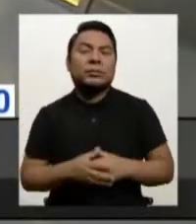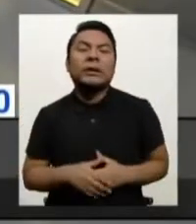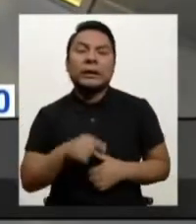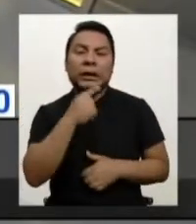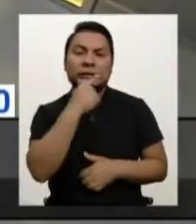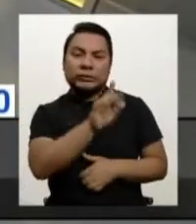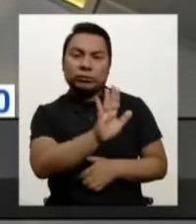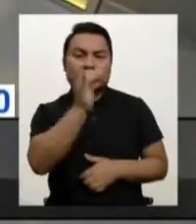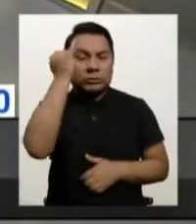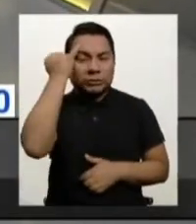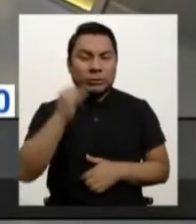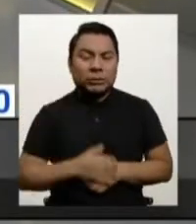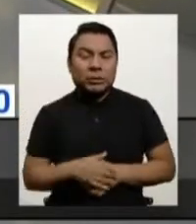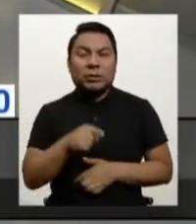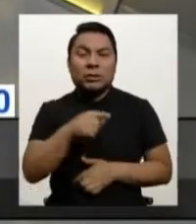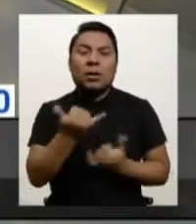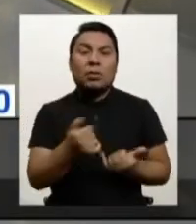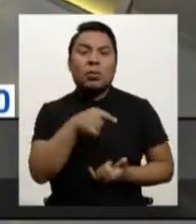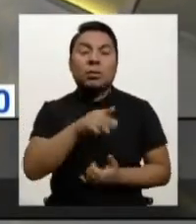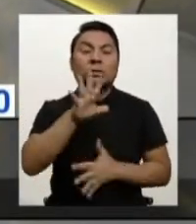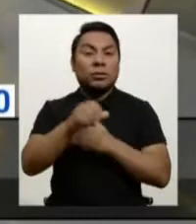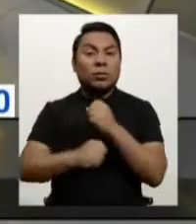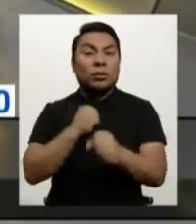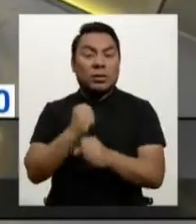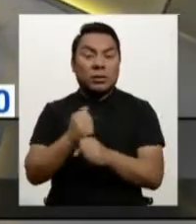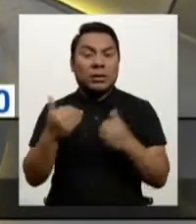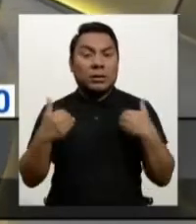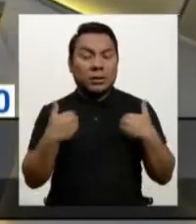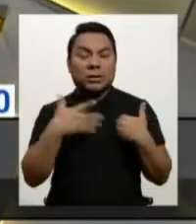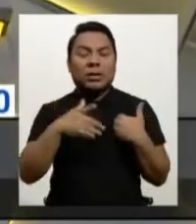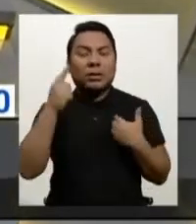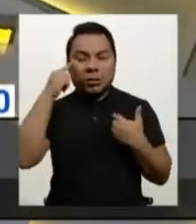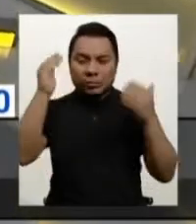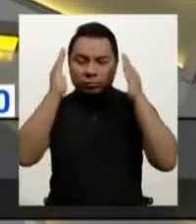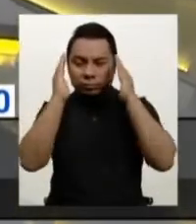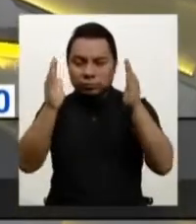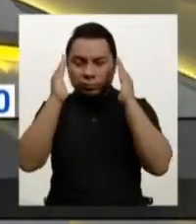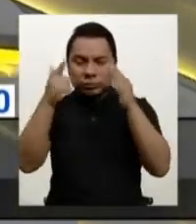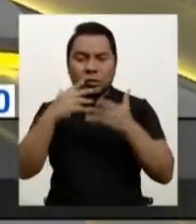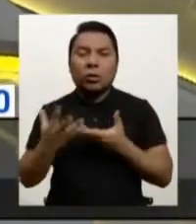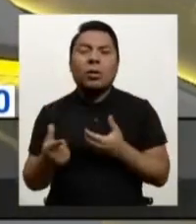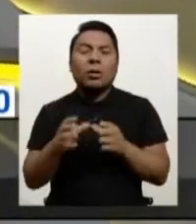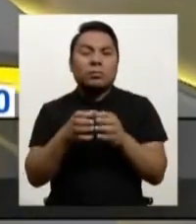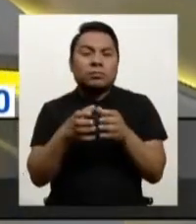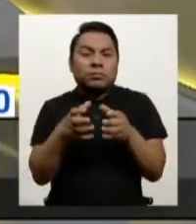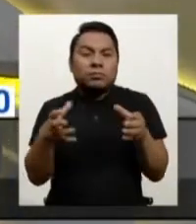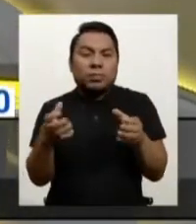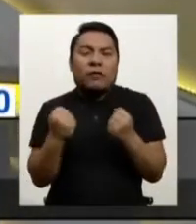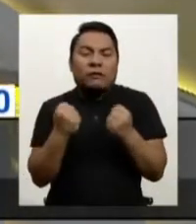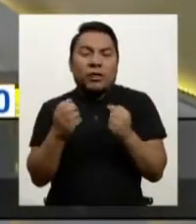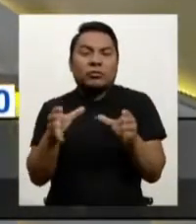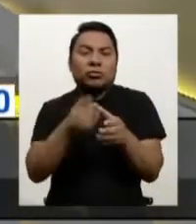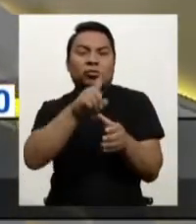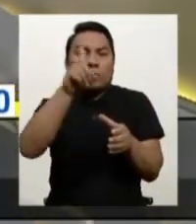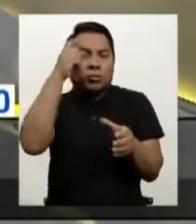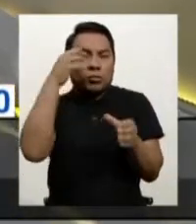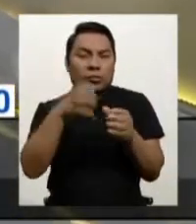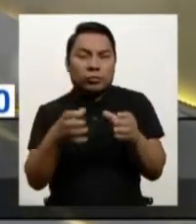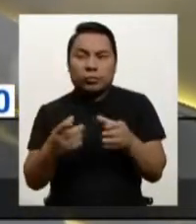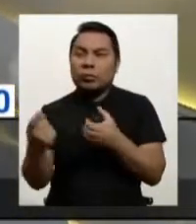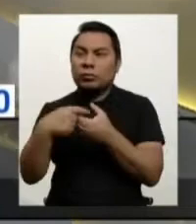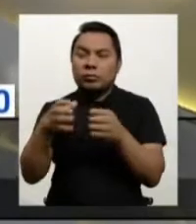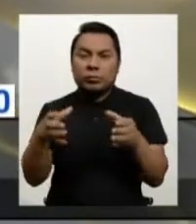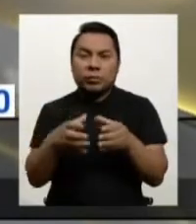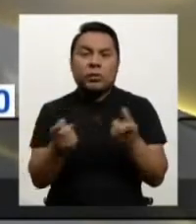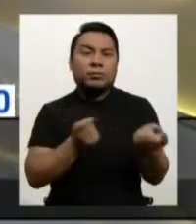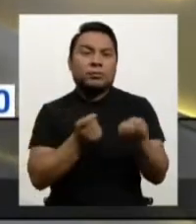culminación de todo un proceso durante los 5 años que ha tenido, que se ha dedicado a efectivamente consolidar con cada vez mayor fuerza la autoridad